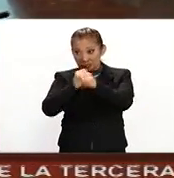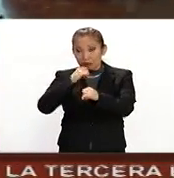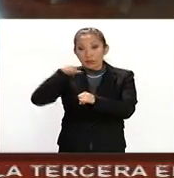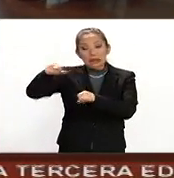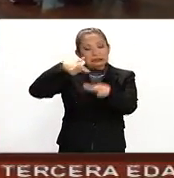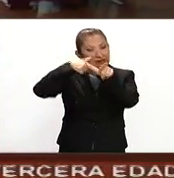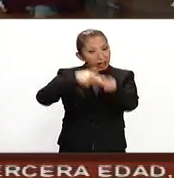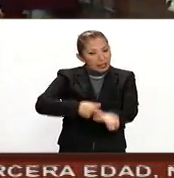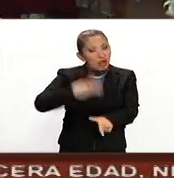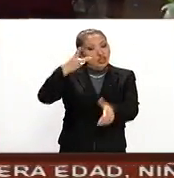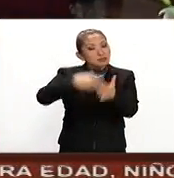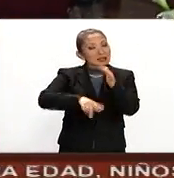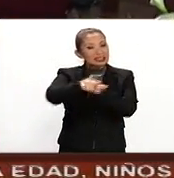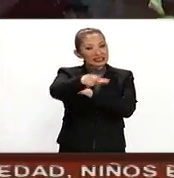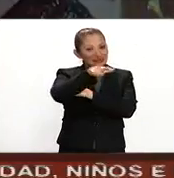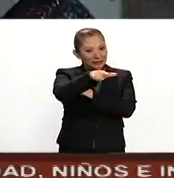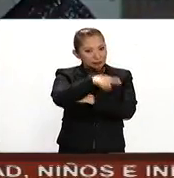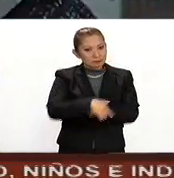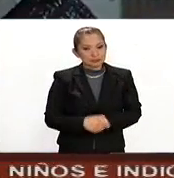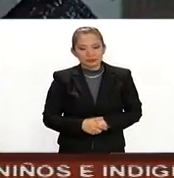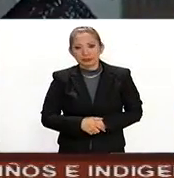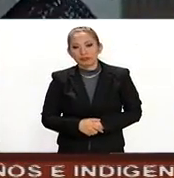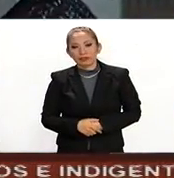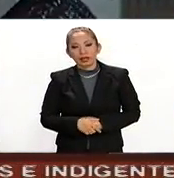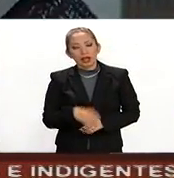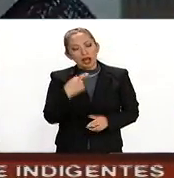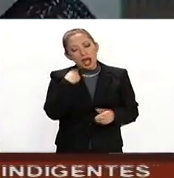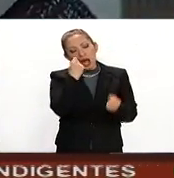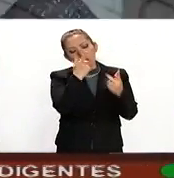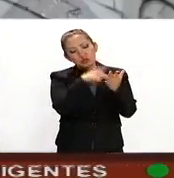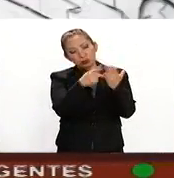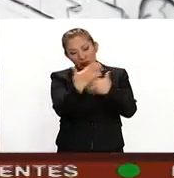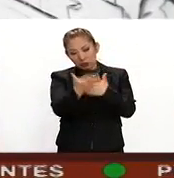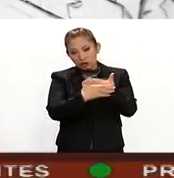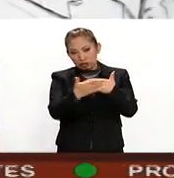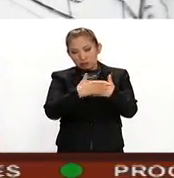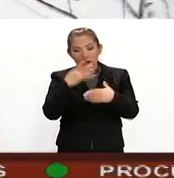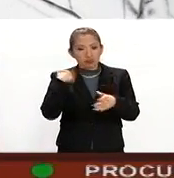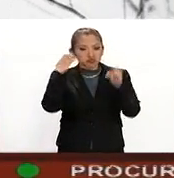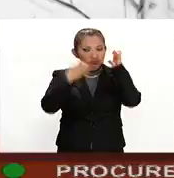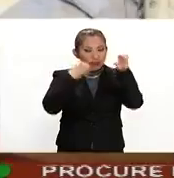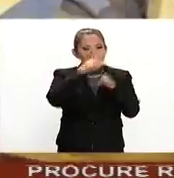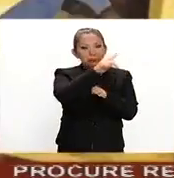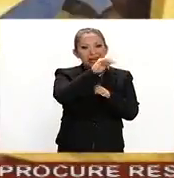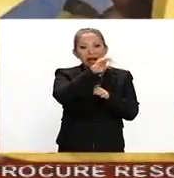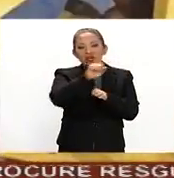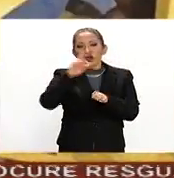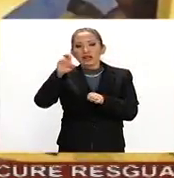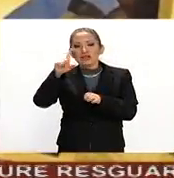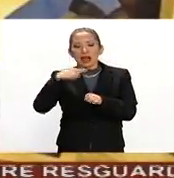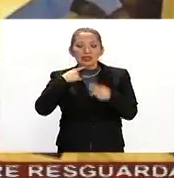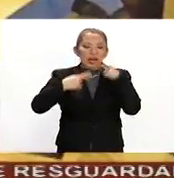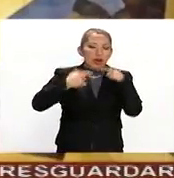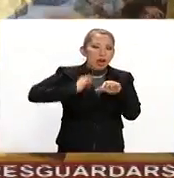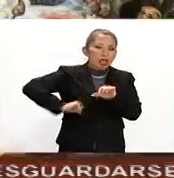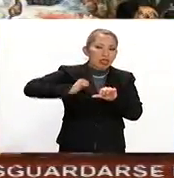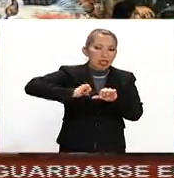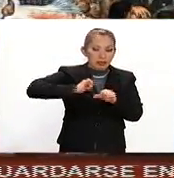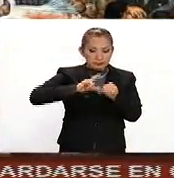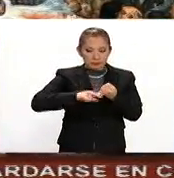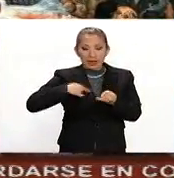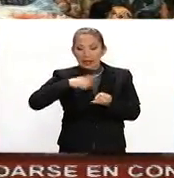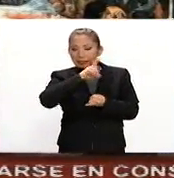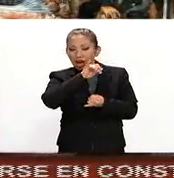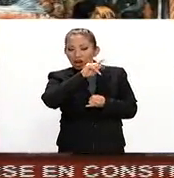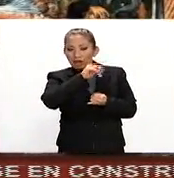que continuará en 2017. Entre los proyectos venideros están las muestras Picasso Rivera, Diálogos con la Antigüedad,